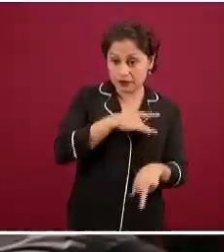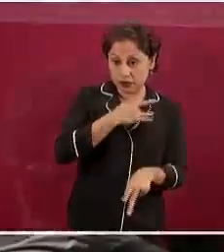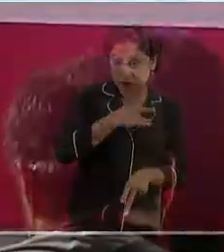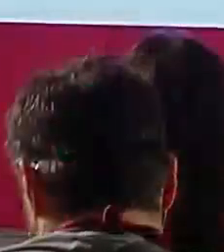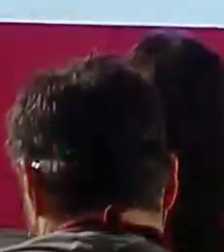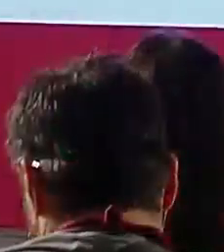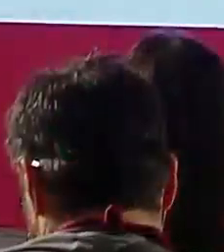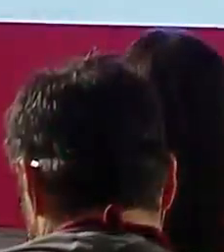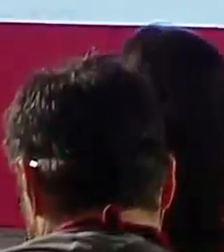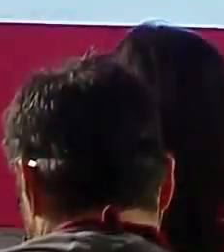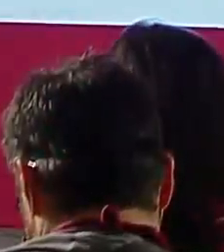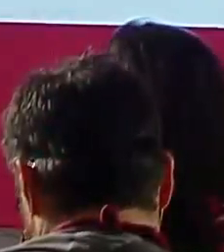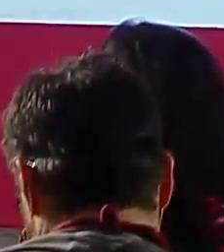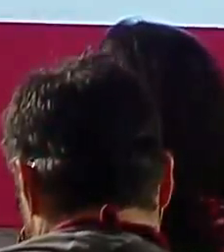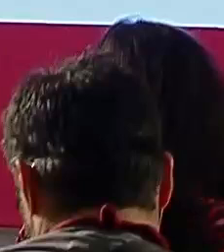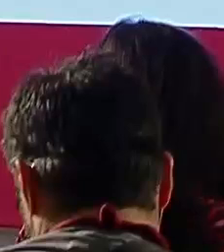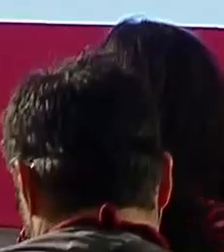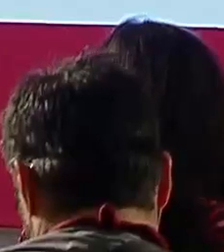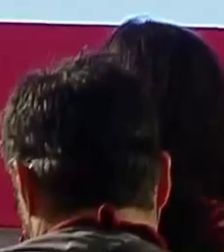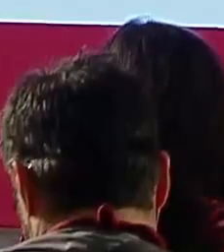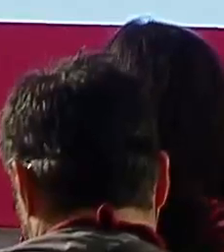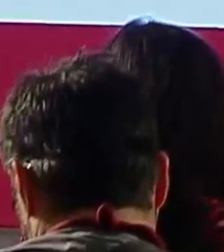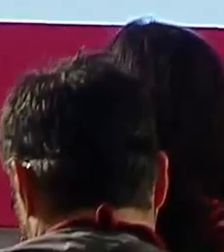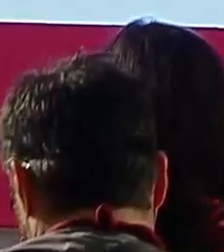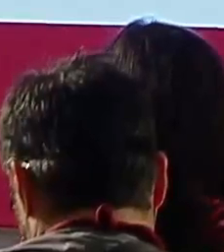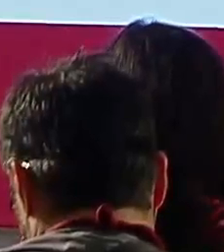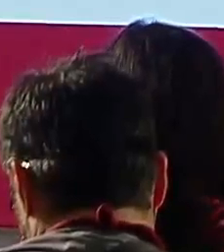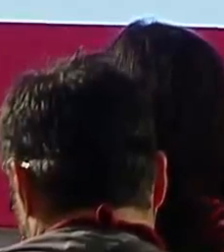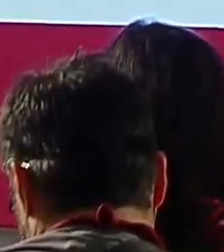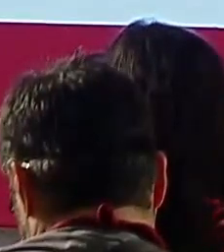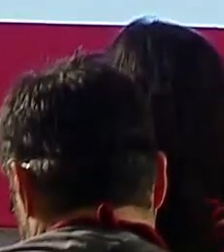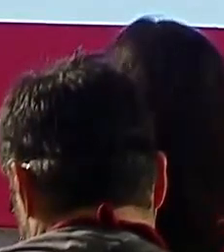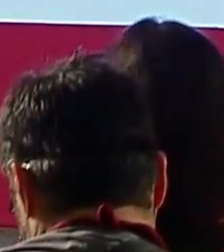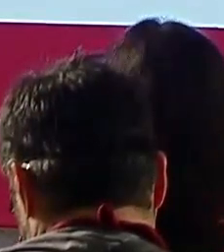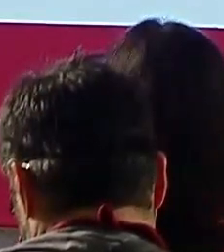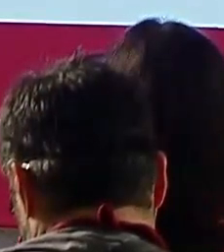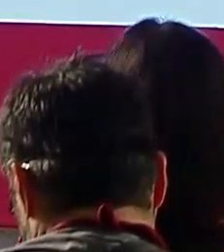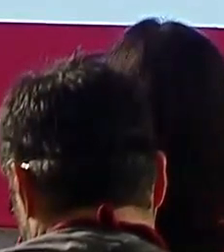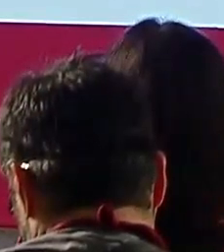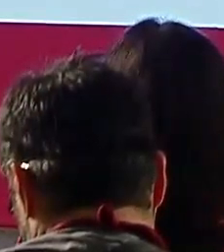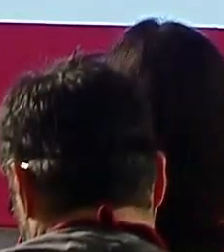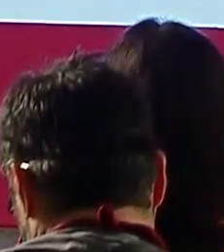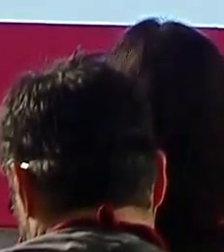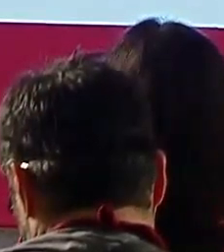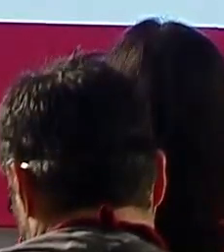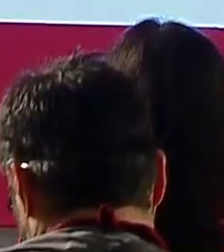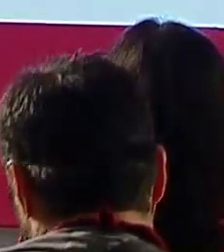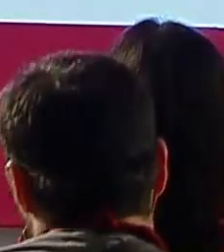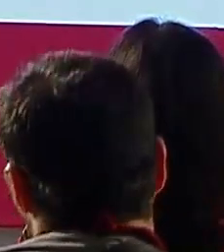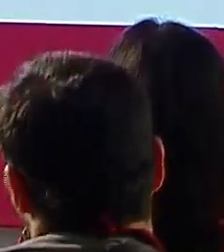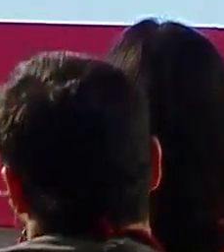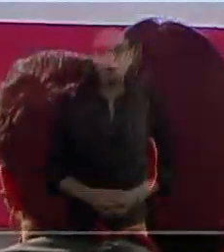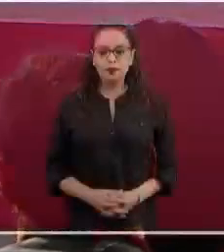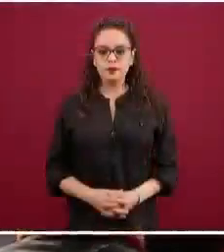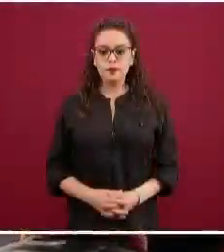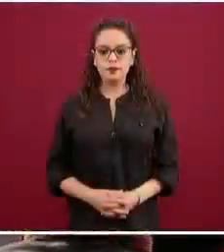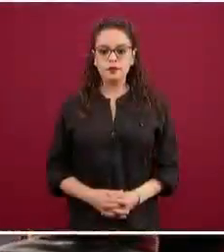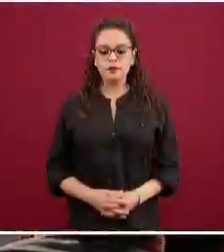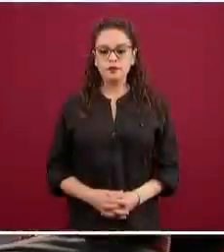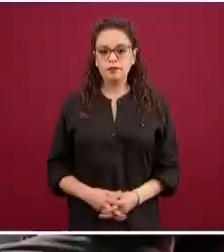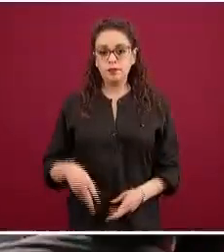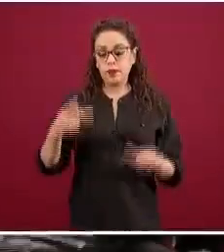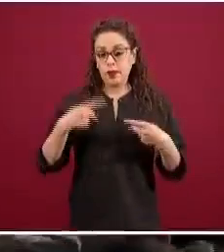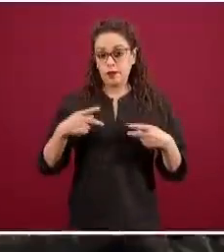que entre que una persona tiene síntomas, en aquellas personas que se complican, adulto mayor, mujer